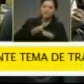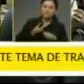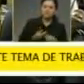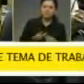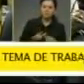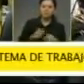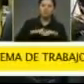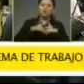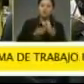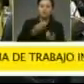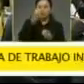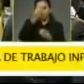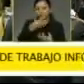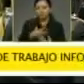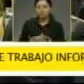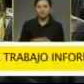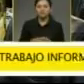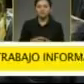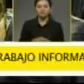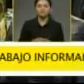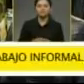como información.